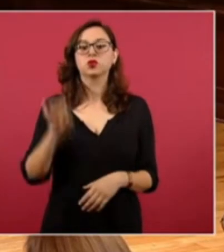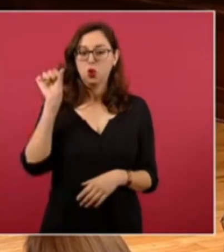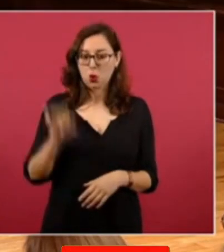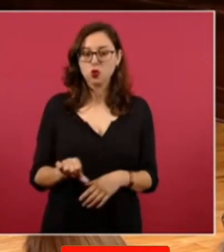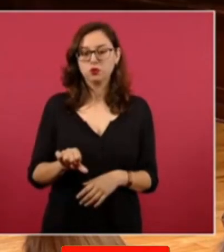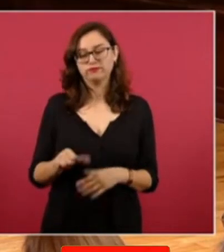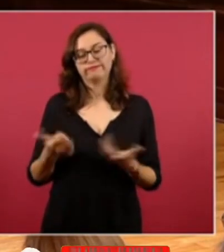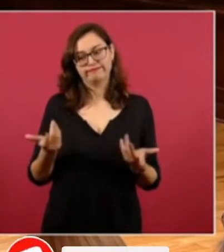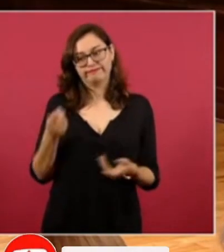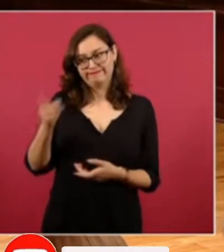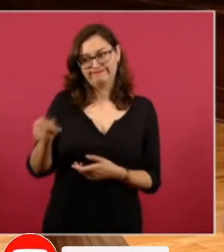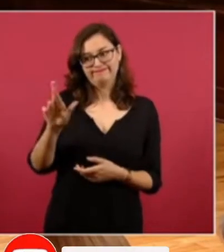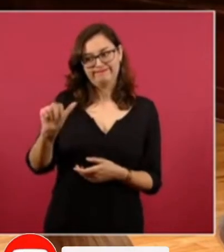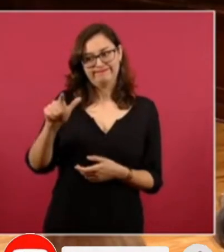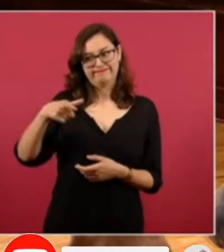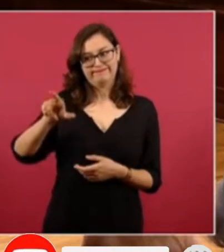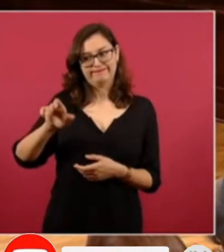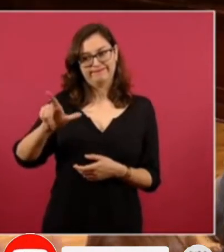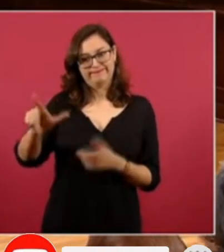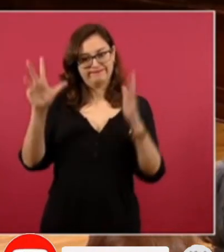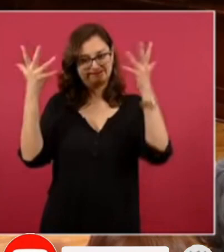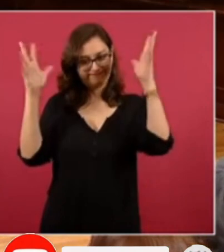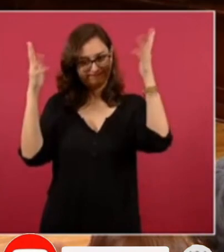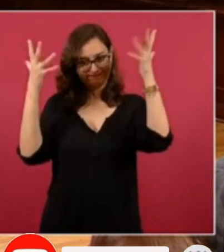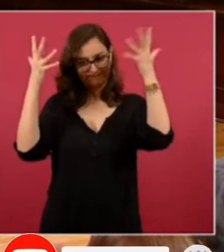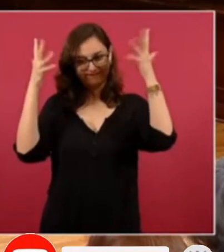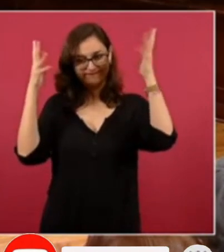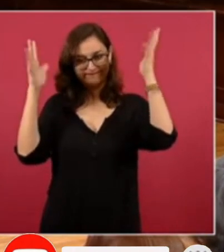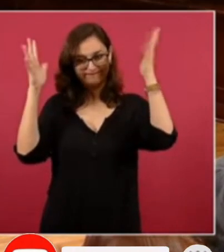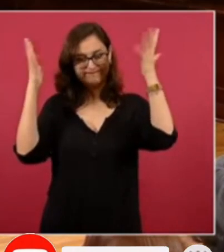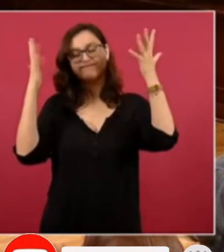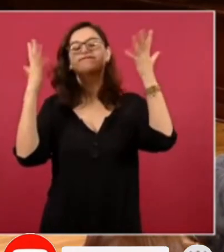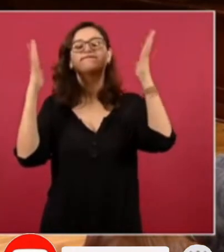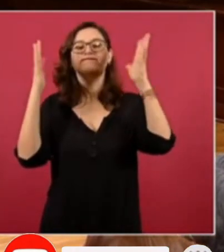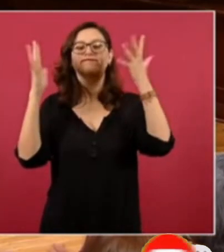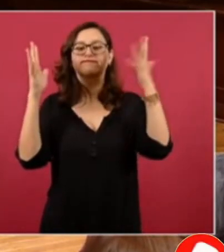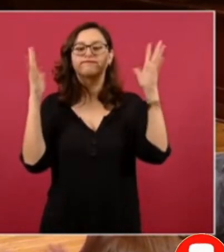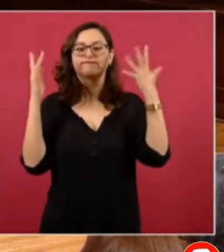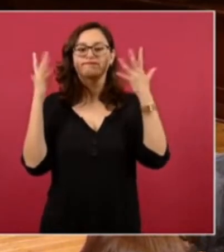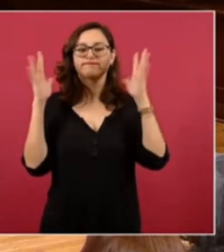aplauso a Raquel Buenrostro Sánchez,